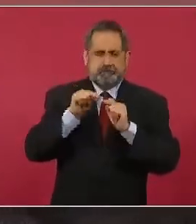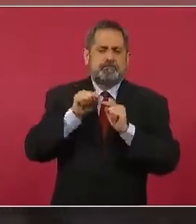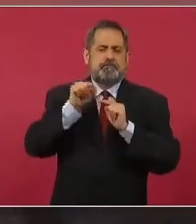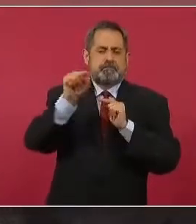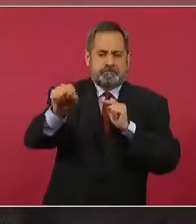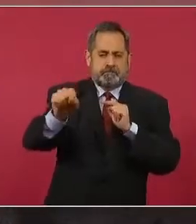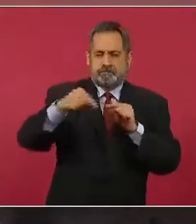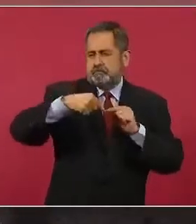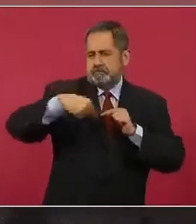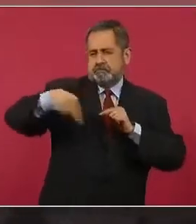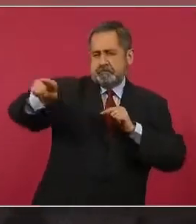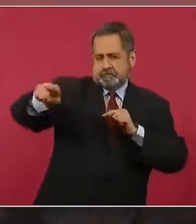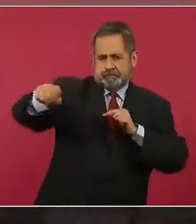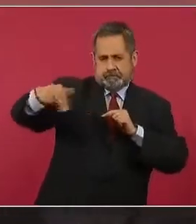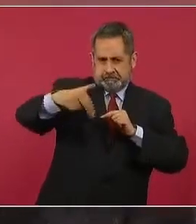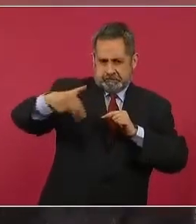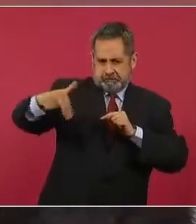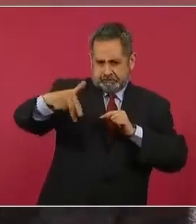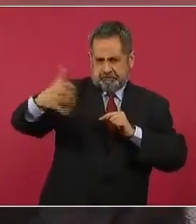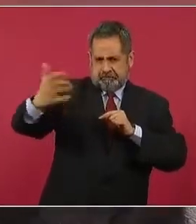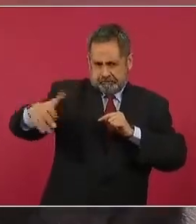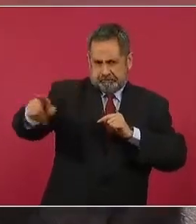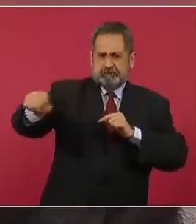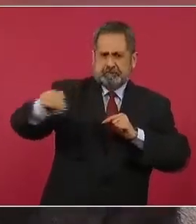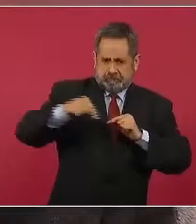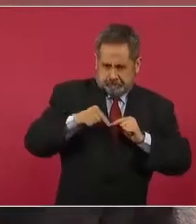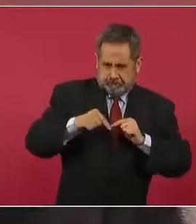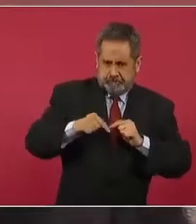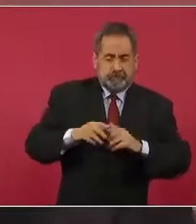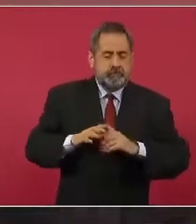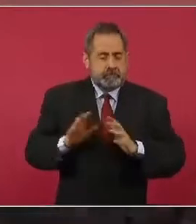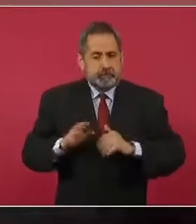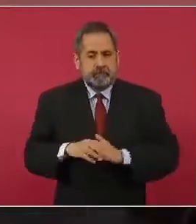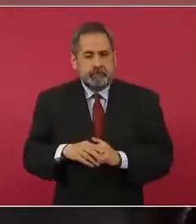tomando. Y era con teléfono